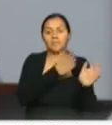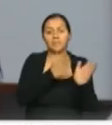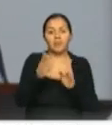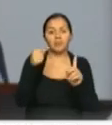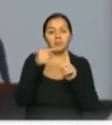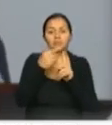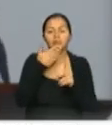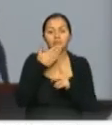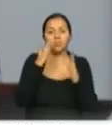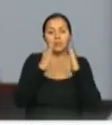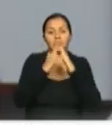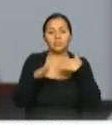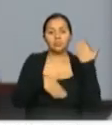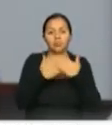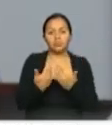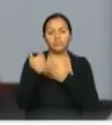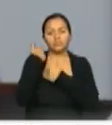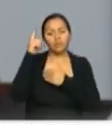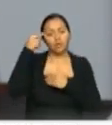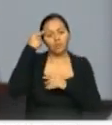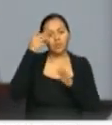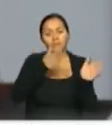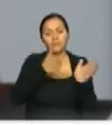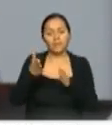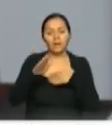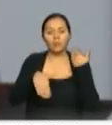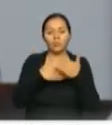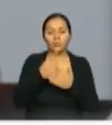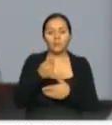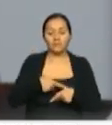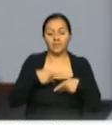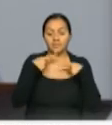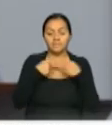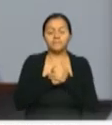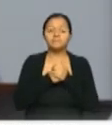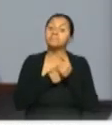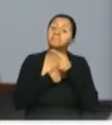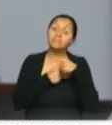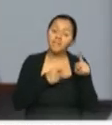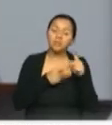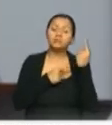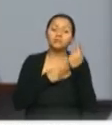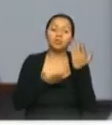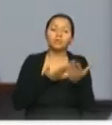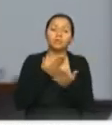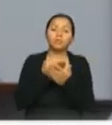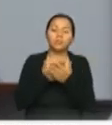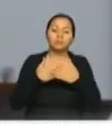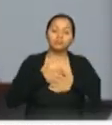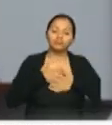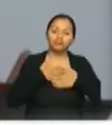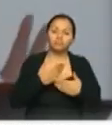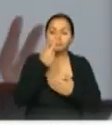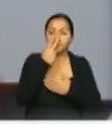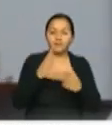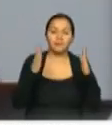emblemáticos, como es Misión Casa para Todos, en el marco del plan Toda una Vida, pero que no solamente plantea el entregar